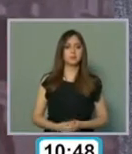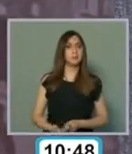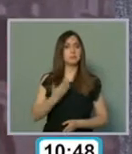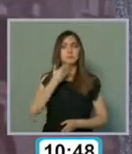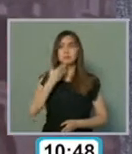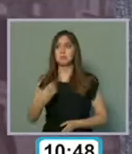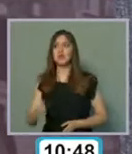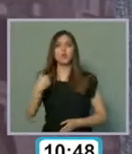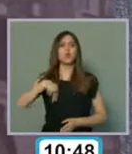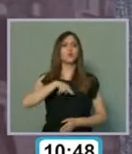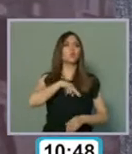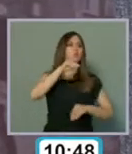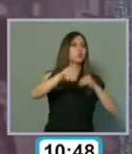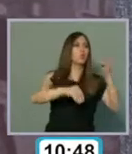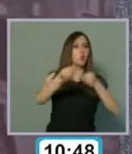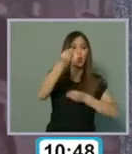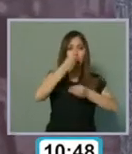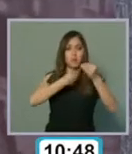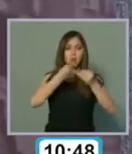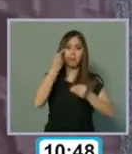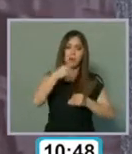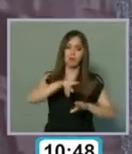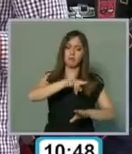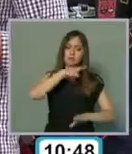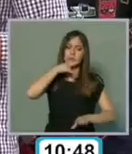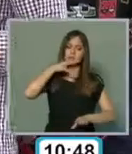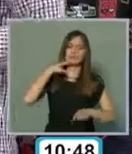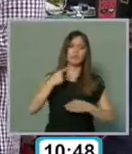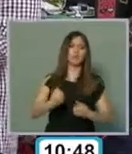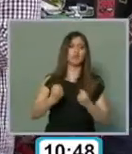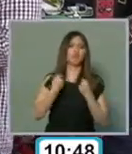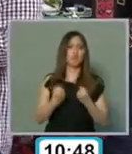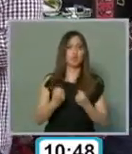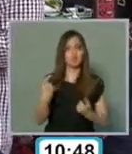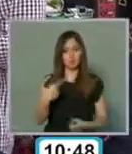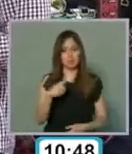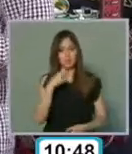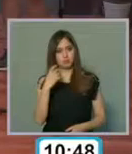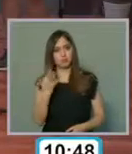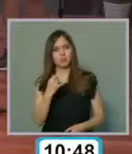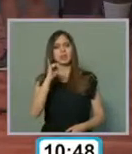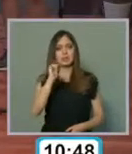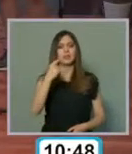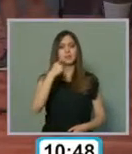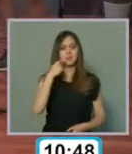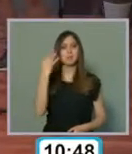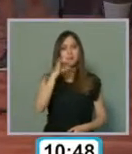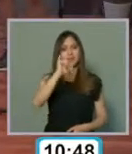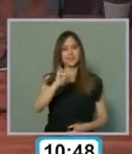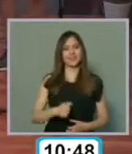mostrado las comidas, muy picante. Ustedes comen, pero mucho picante. Sí, mucho picante. Sí, sí, Pues sí, es sabroso, ¿no? Sí, sí, le da un toque especial.